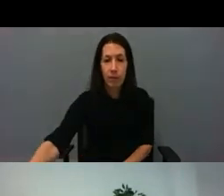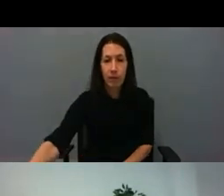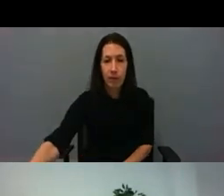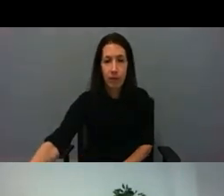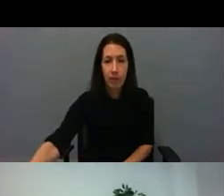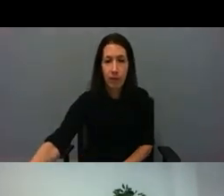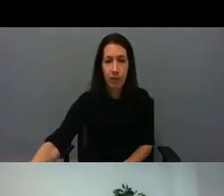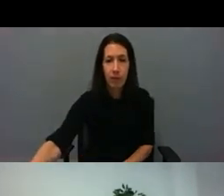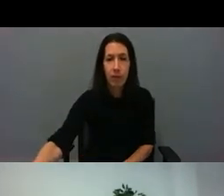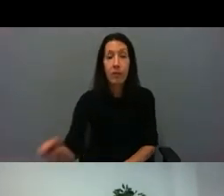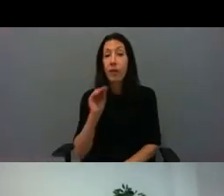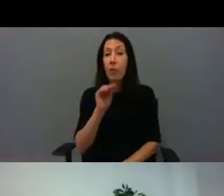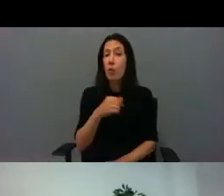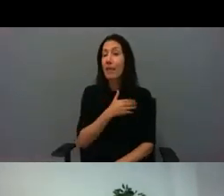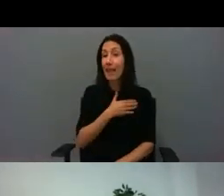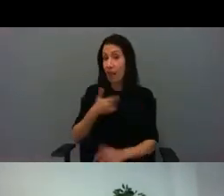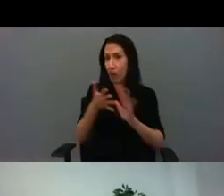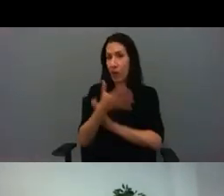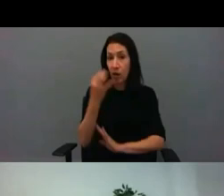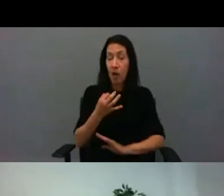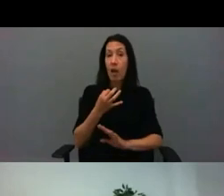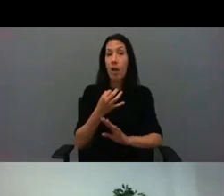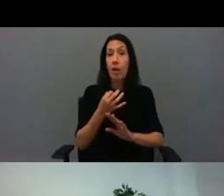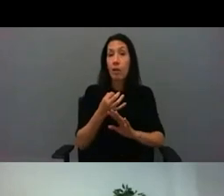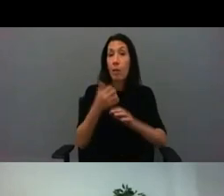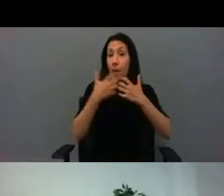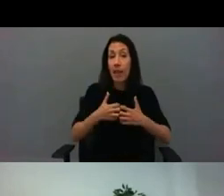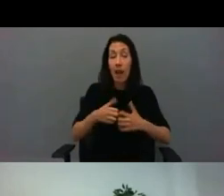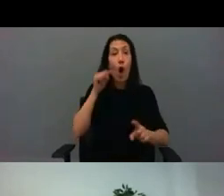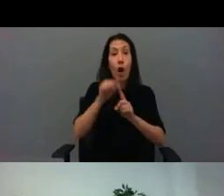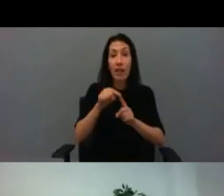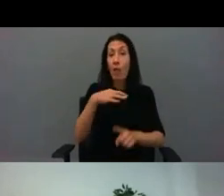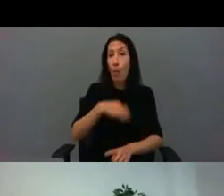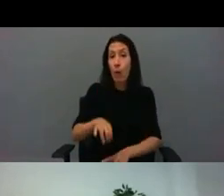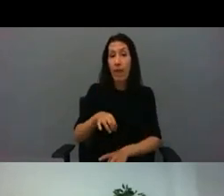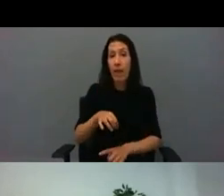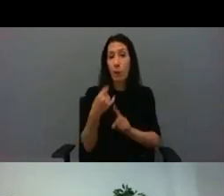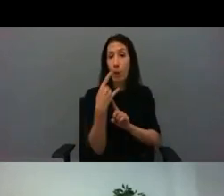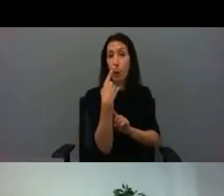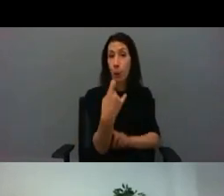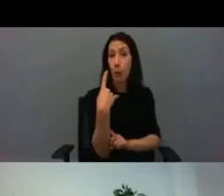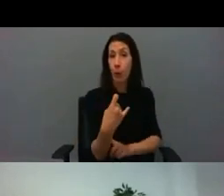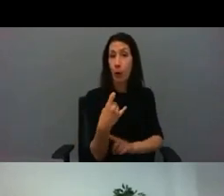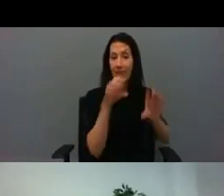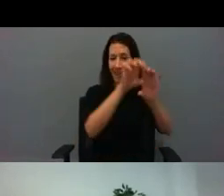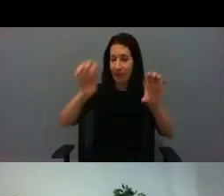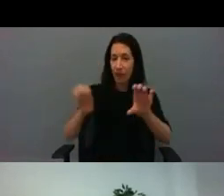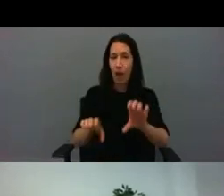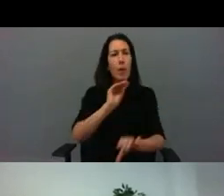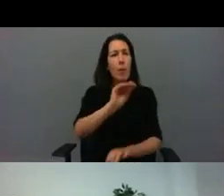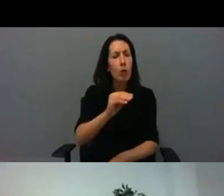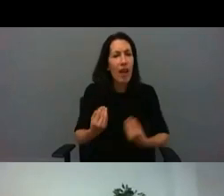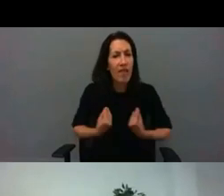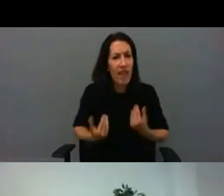Los lectores oculares es lo que te sirve para, como tú has hecho, conectar con el Legrid. Pero en tu día a día, Conchi,